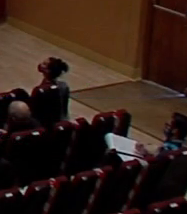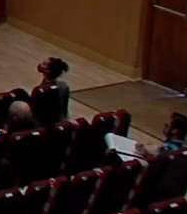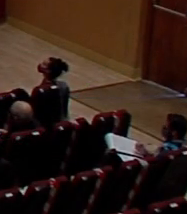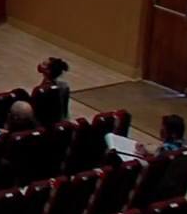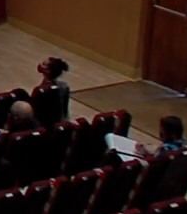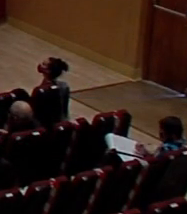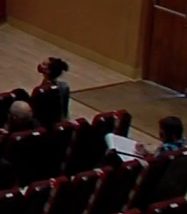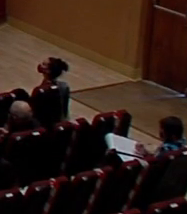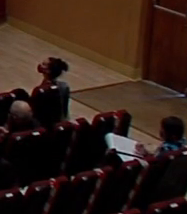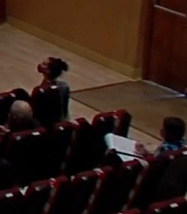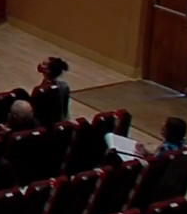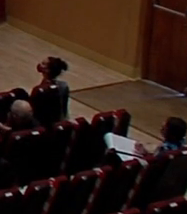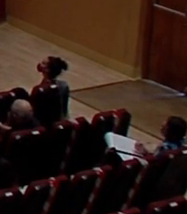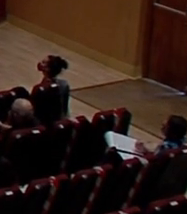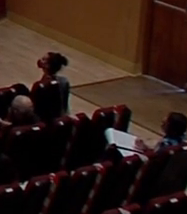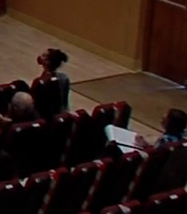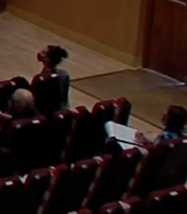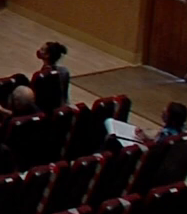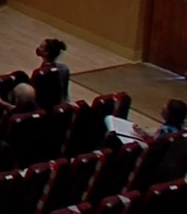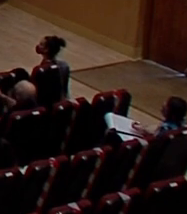Entramos ya en la recta final.